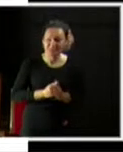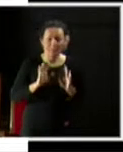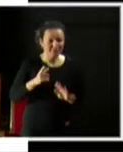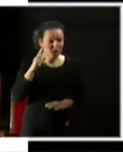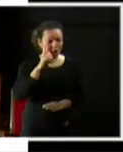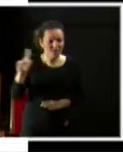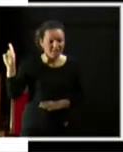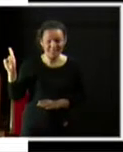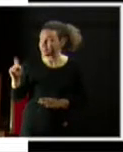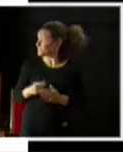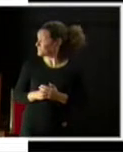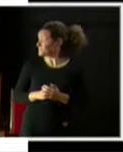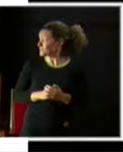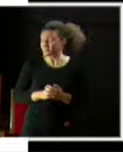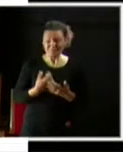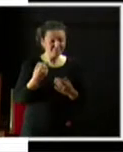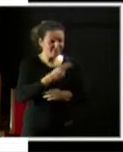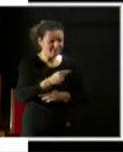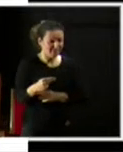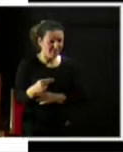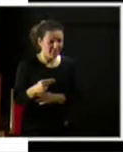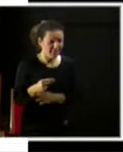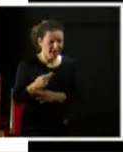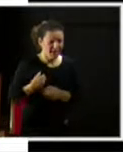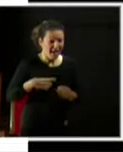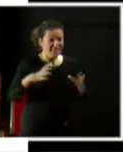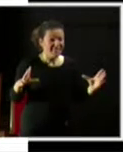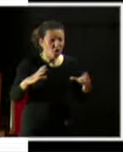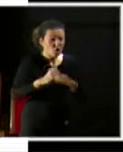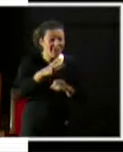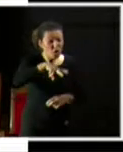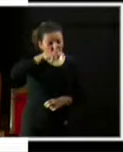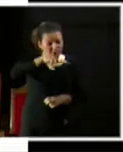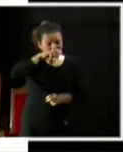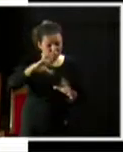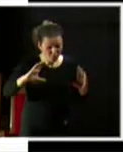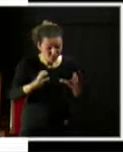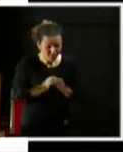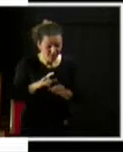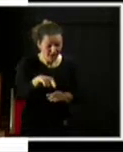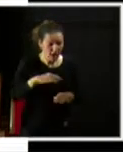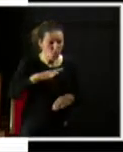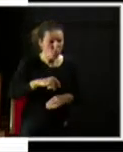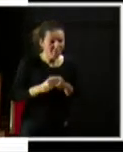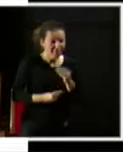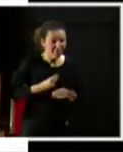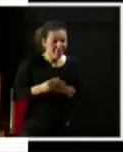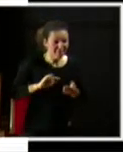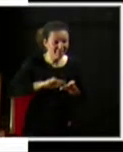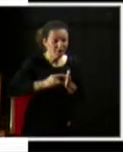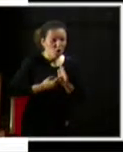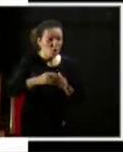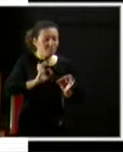comer karpin dorado en ciertas condiciones de bajas concentraciones de oxígeno y de baja temperatura es capaz de realizar un metabolismo